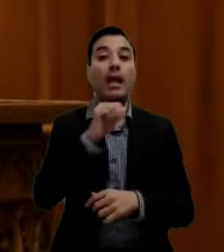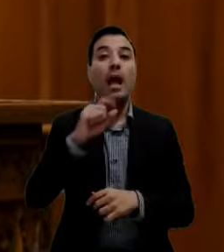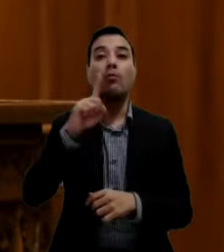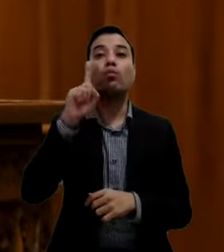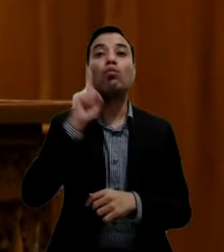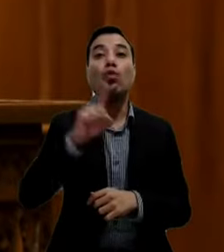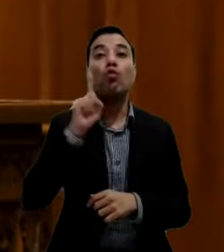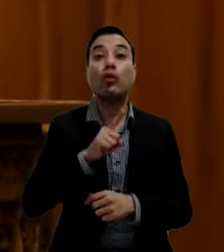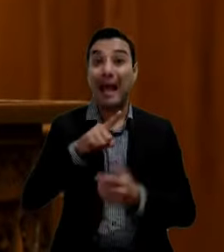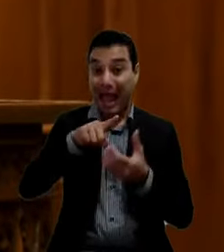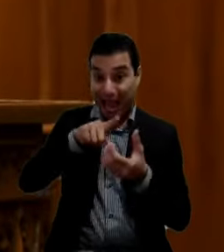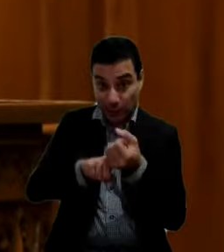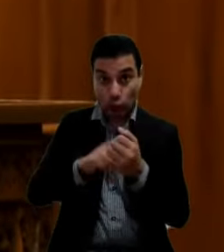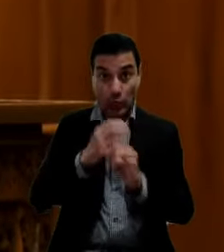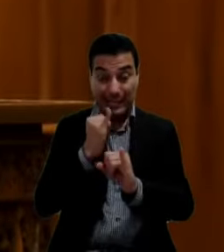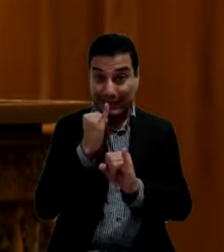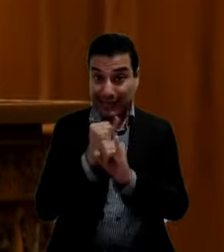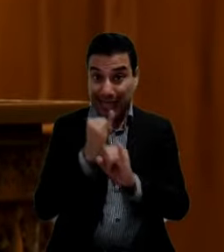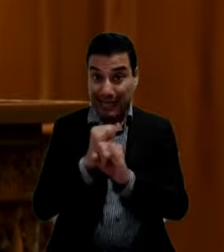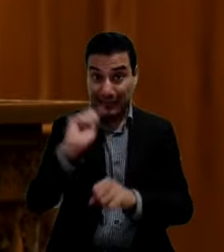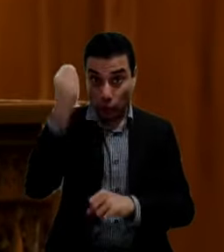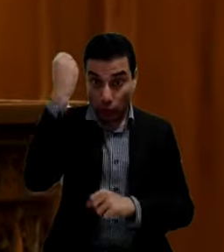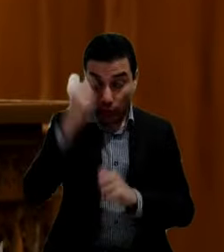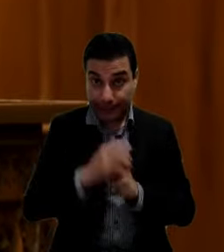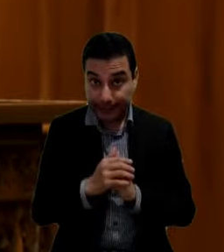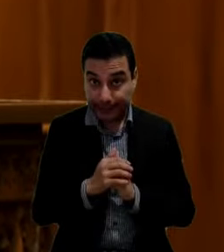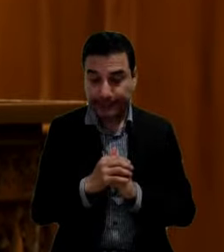tecnologías de la información y comunicación,